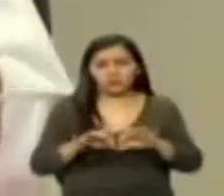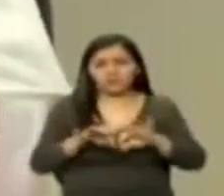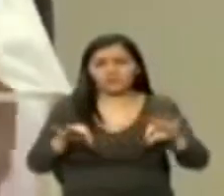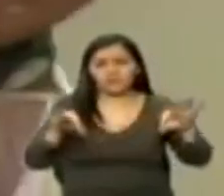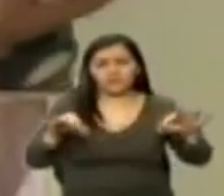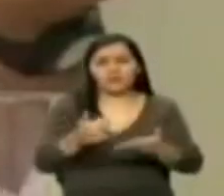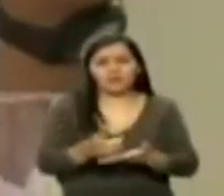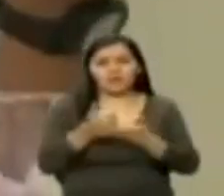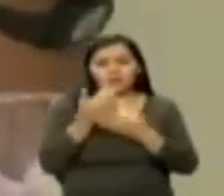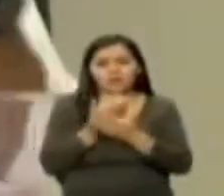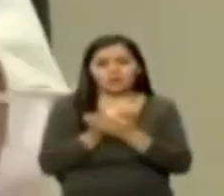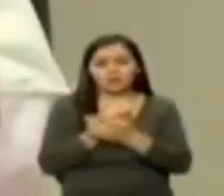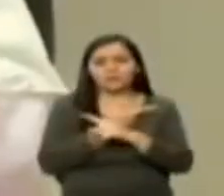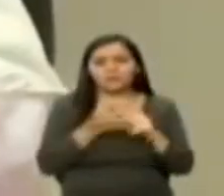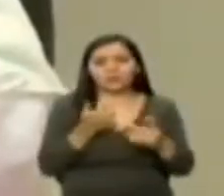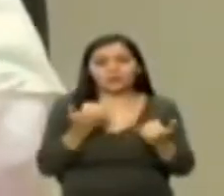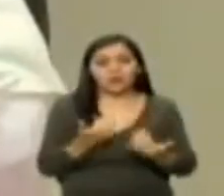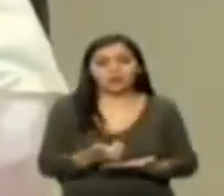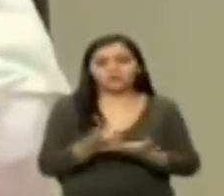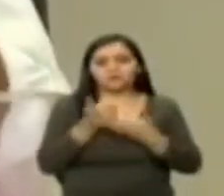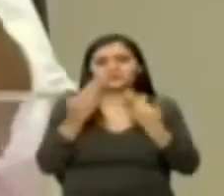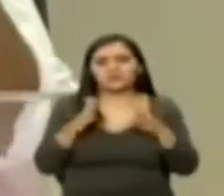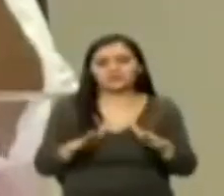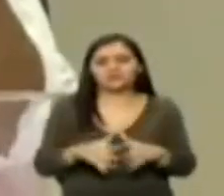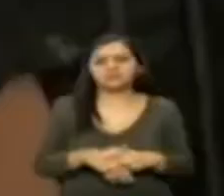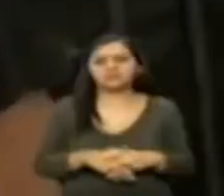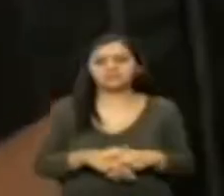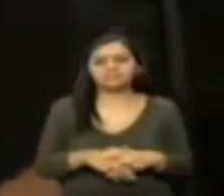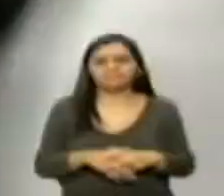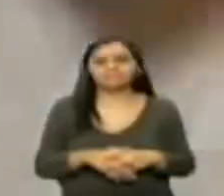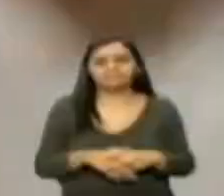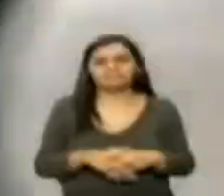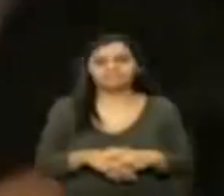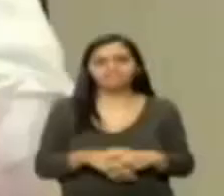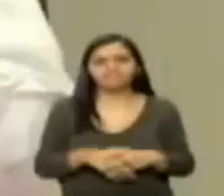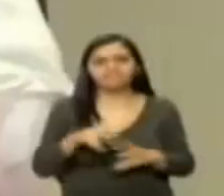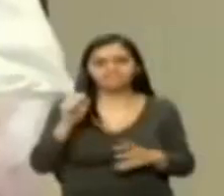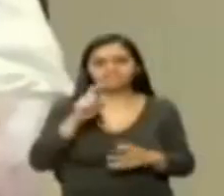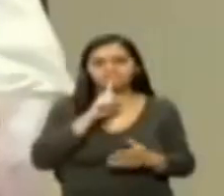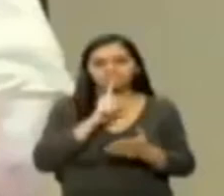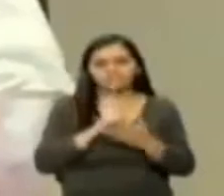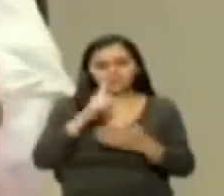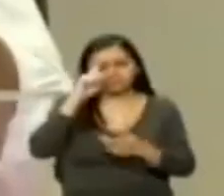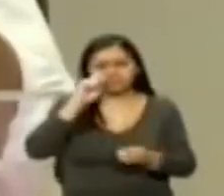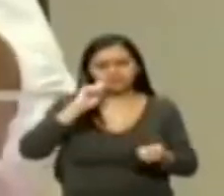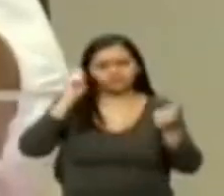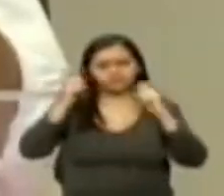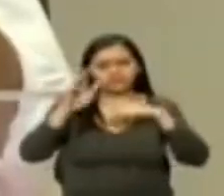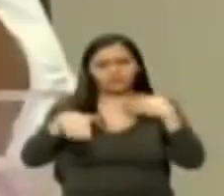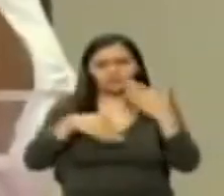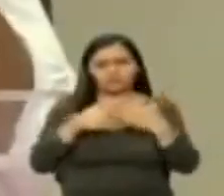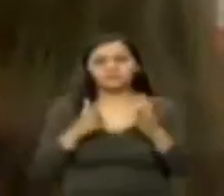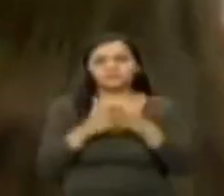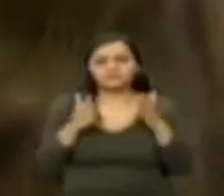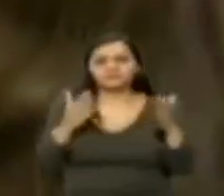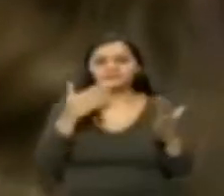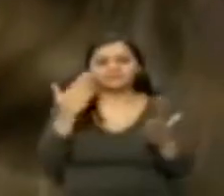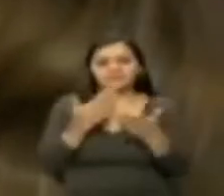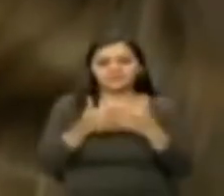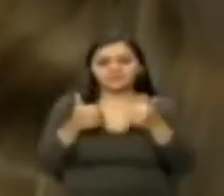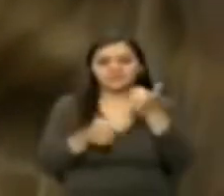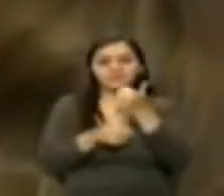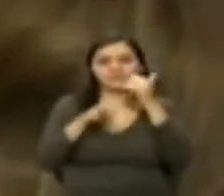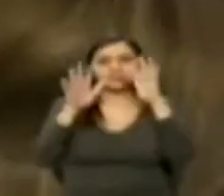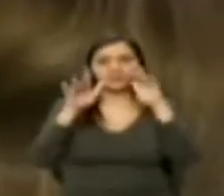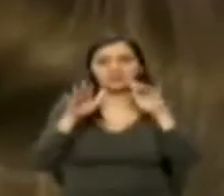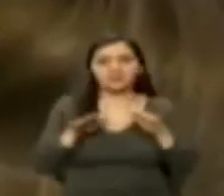financiera, y eso es precisamente lo que nosotros estamos dando. Así es. Hay que cambiar un poco esa mentalidad. ¿Okay? Muchas gracias, subsecretaria, señor